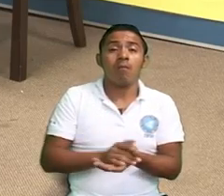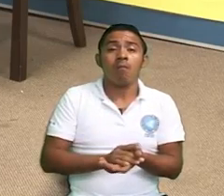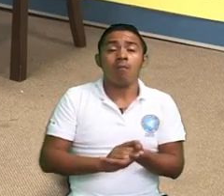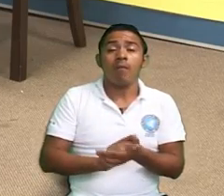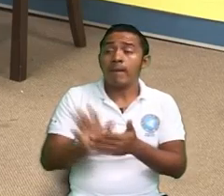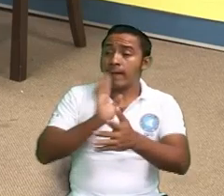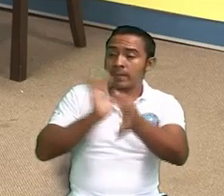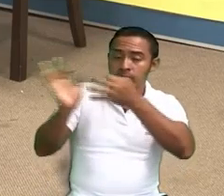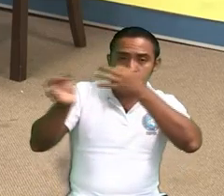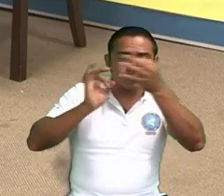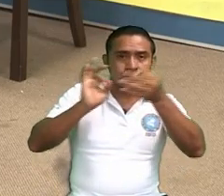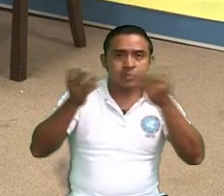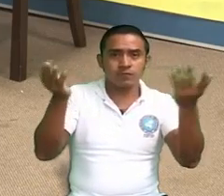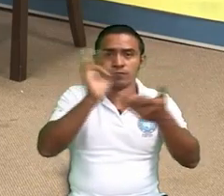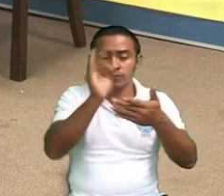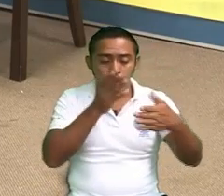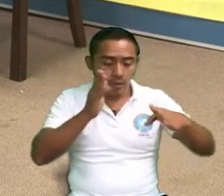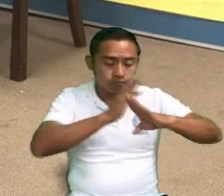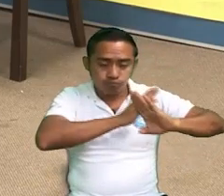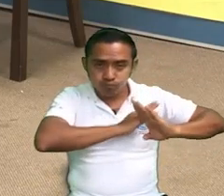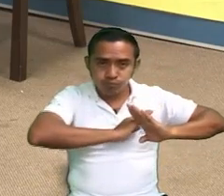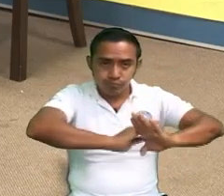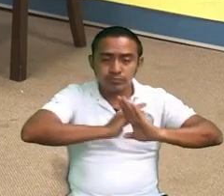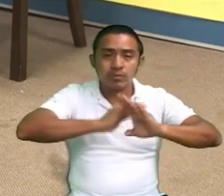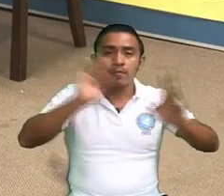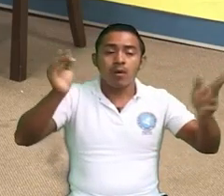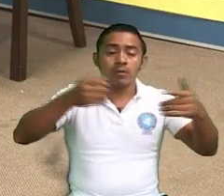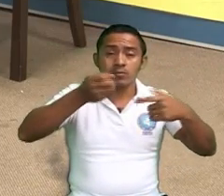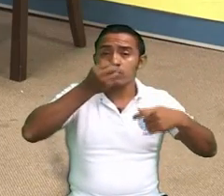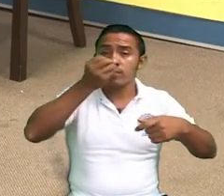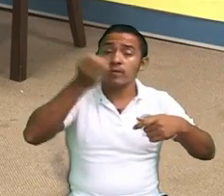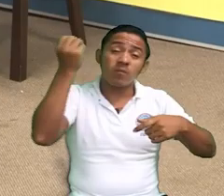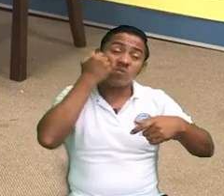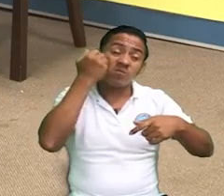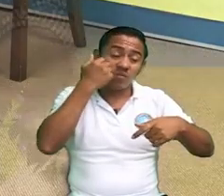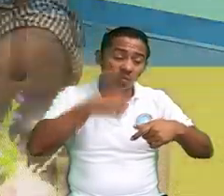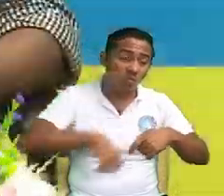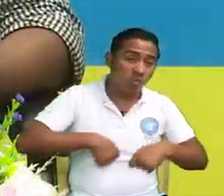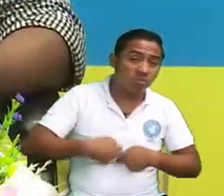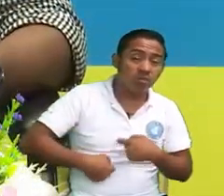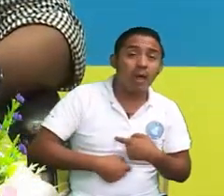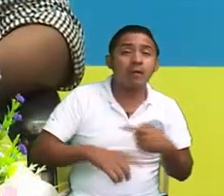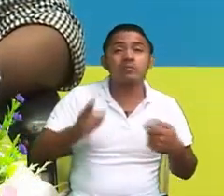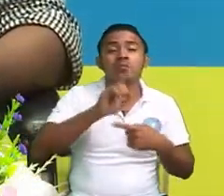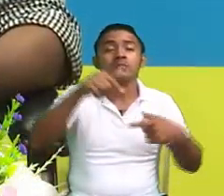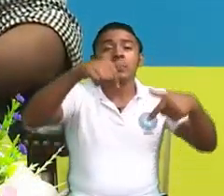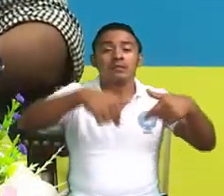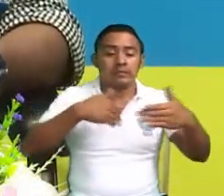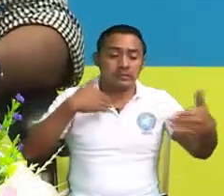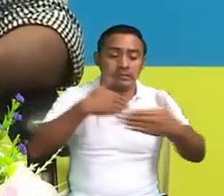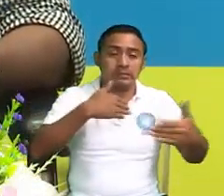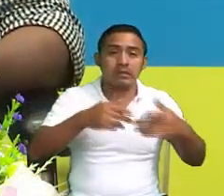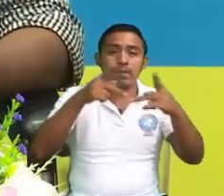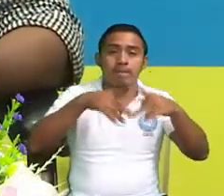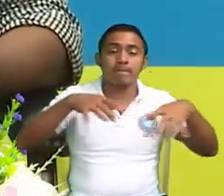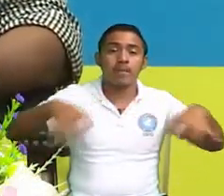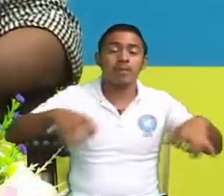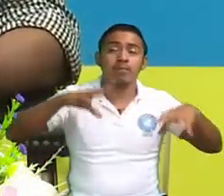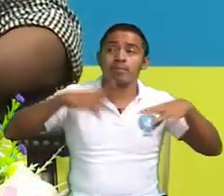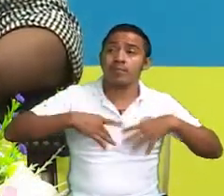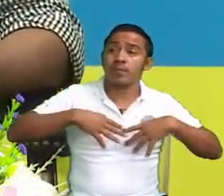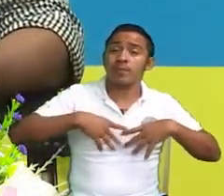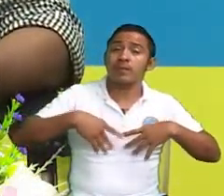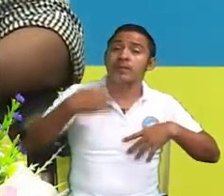estaba dando las medidas preventivas para prevenir las intoxicaciones alimentarias, a propósito que ya estamos en la temporada de verano y